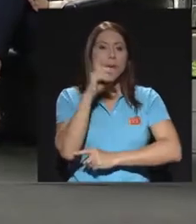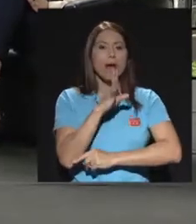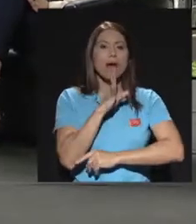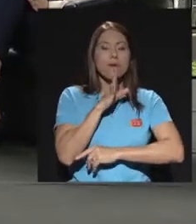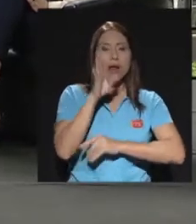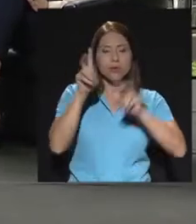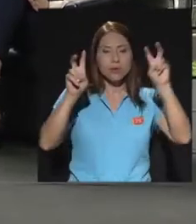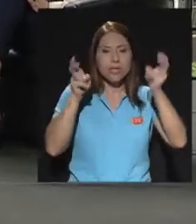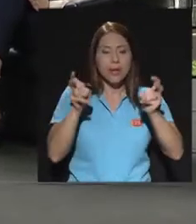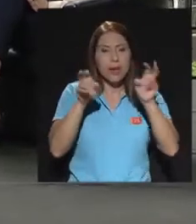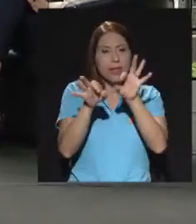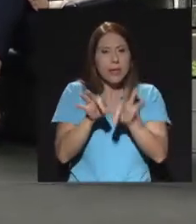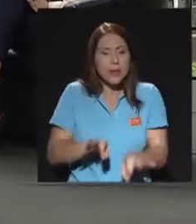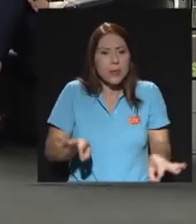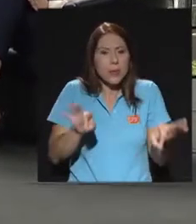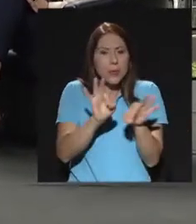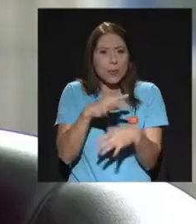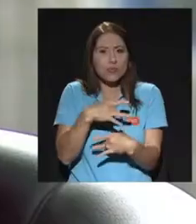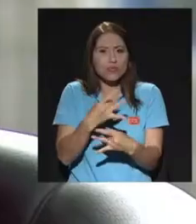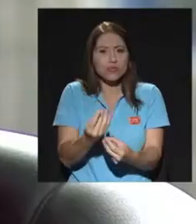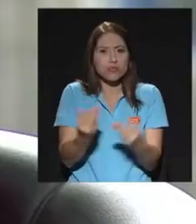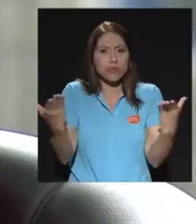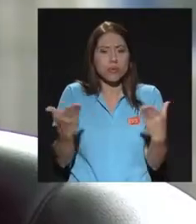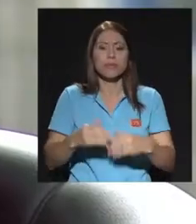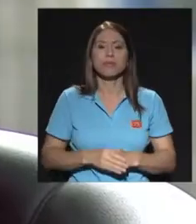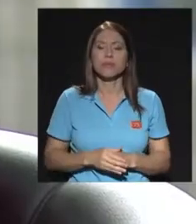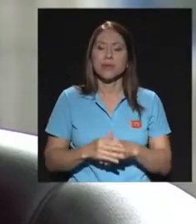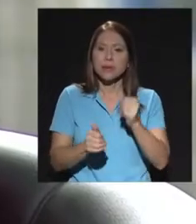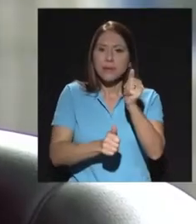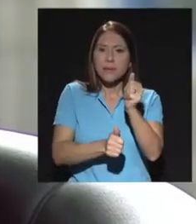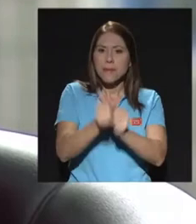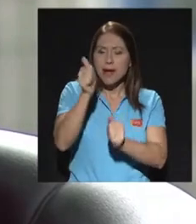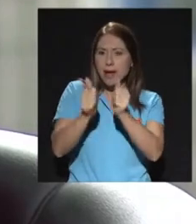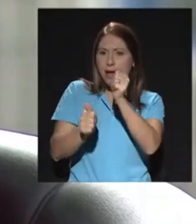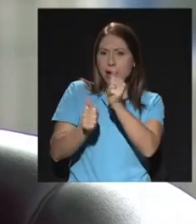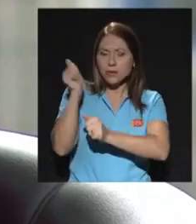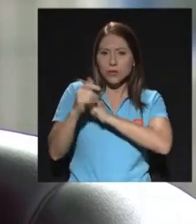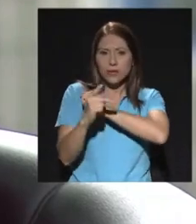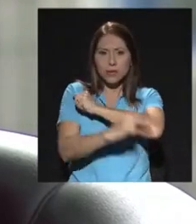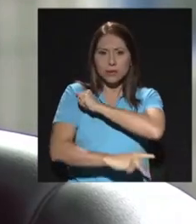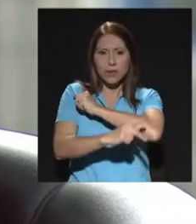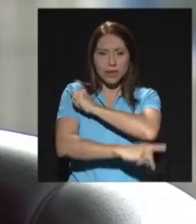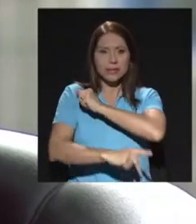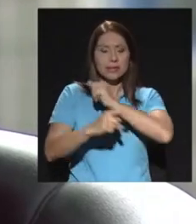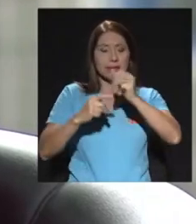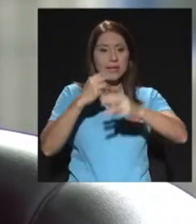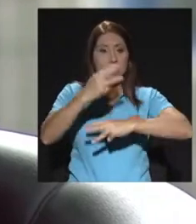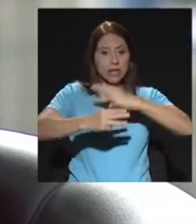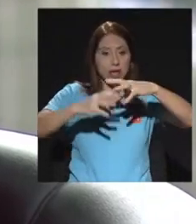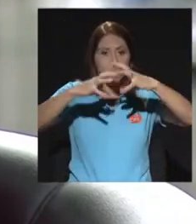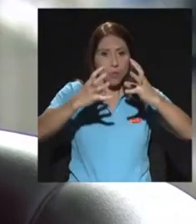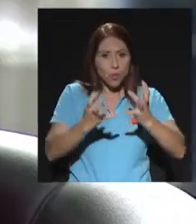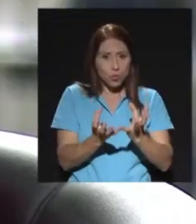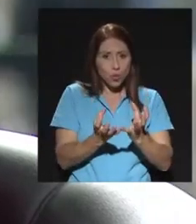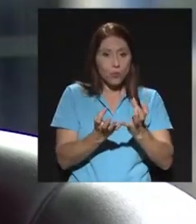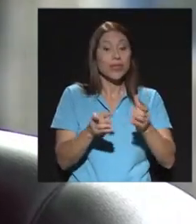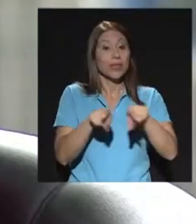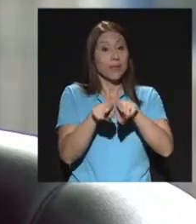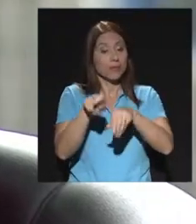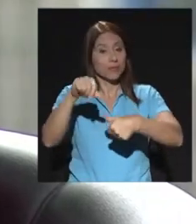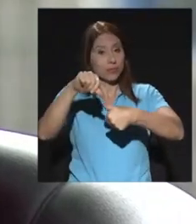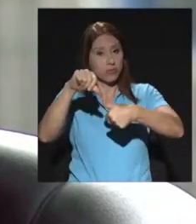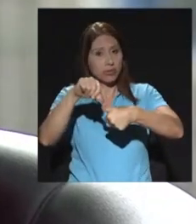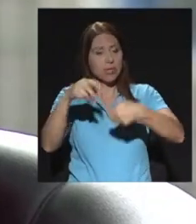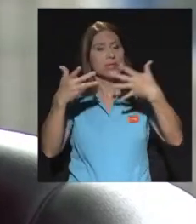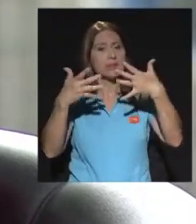relevancia y de interés público. La mayoría de los países del mundo y de la región han pasado por